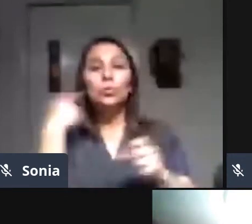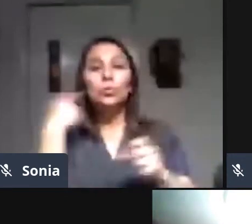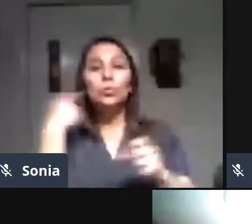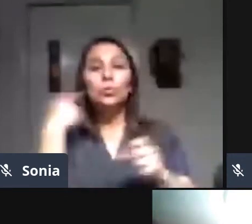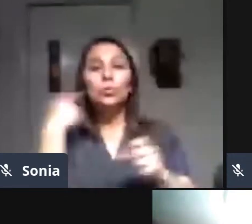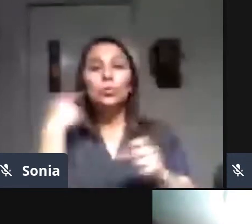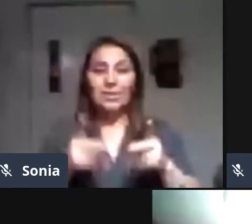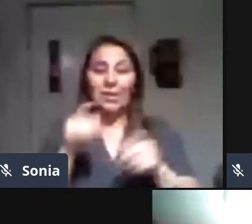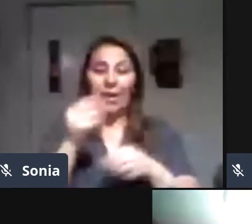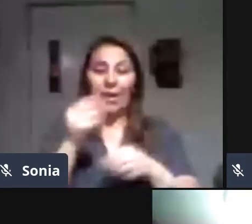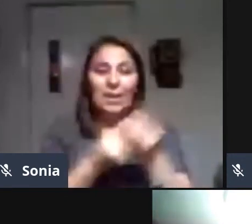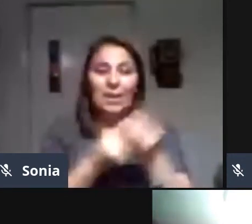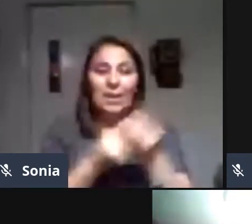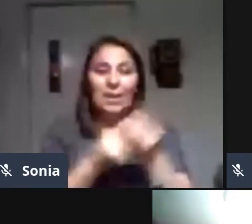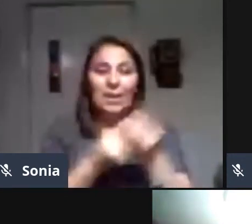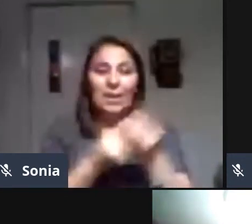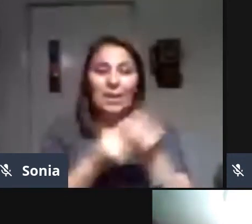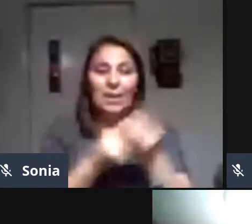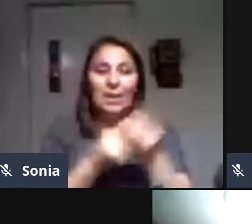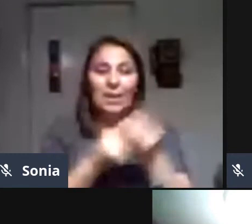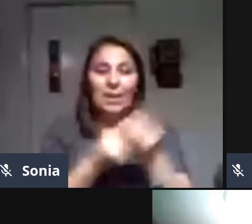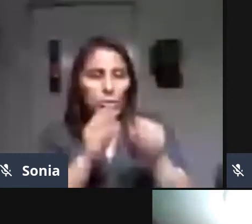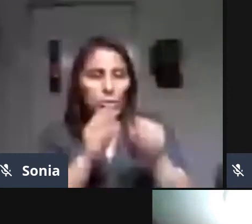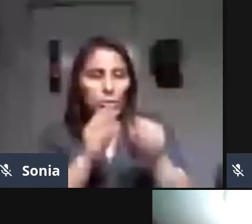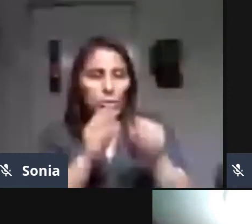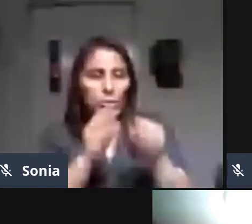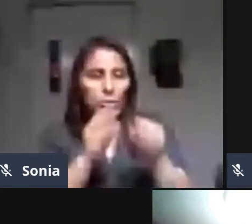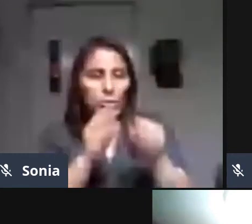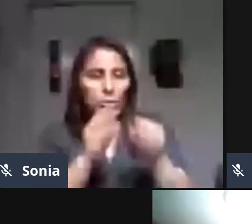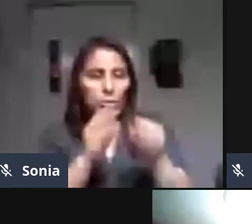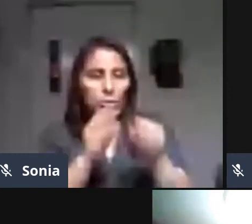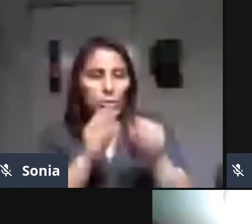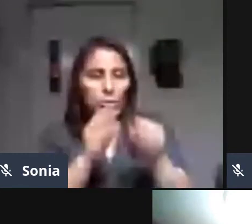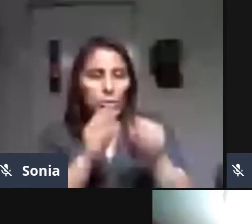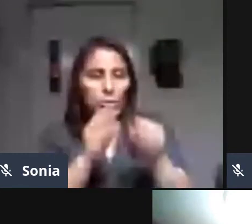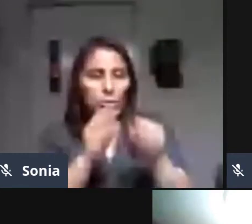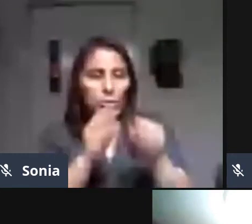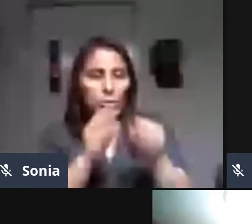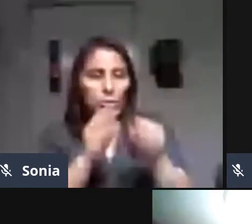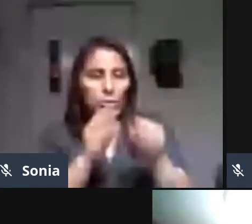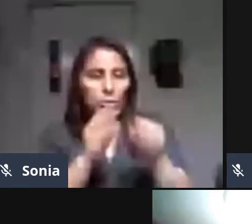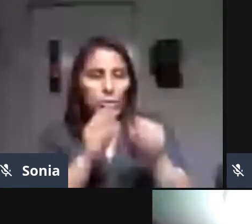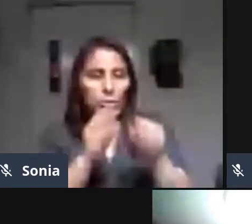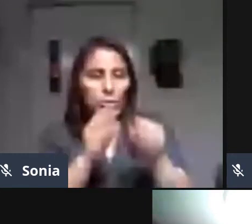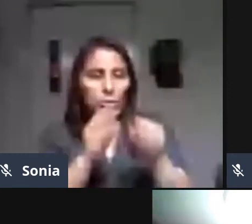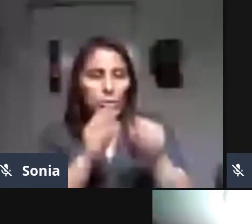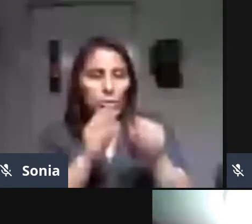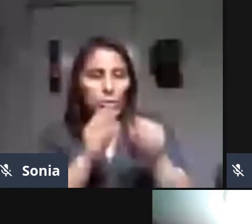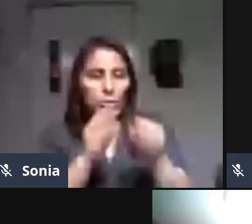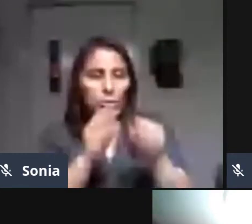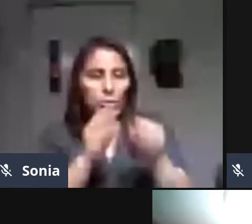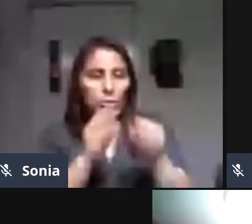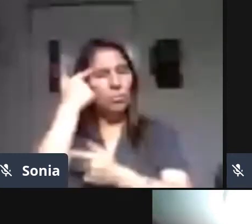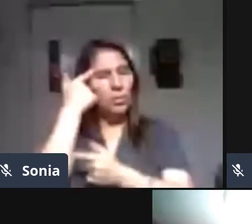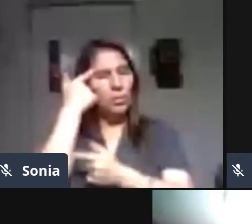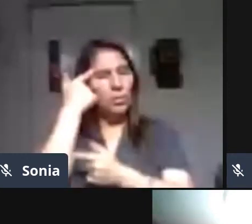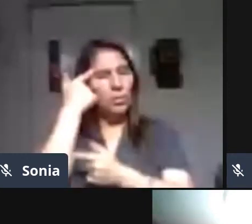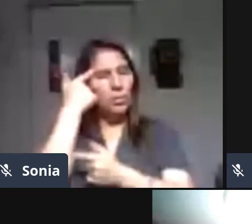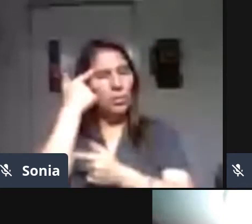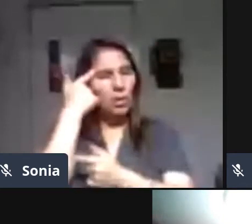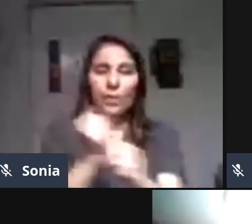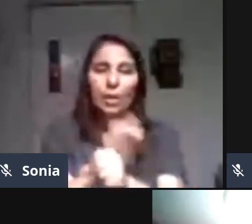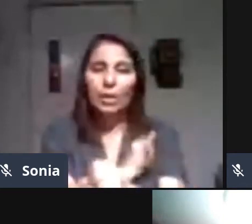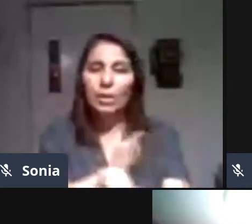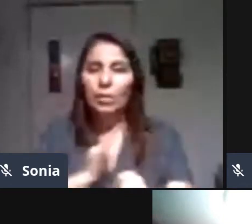reproducen copias y se le vuelve artesanía uno se preguntaría a sí una obra de vivaldi que tiene 500.000 millones de